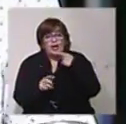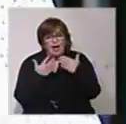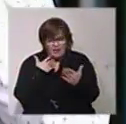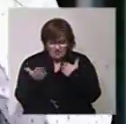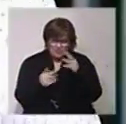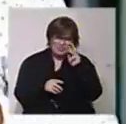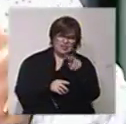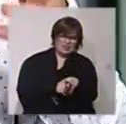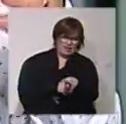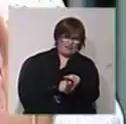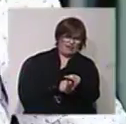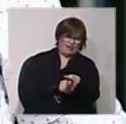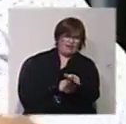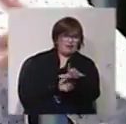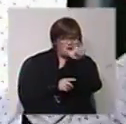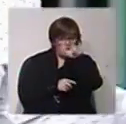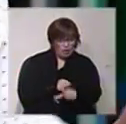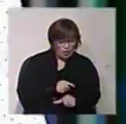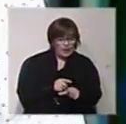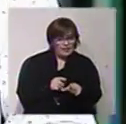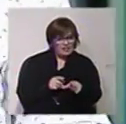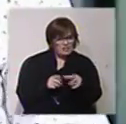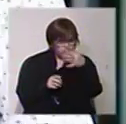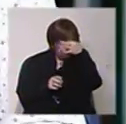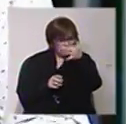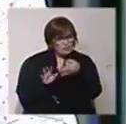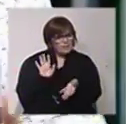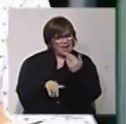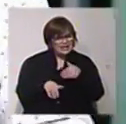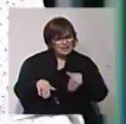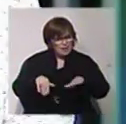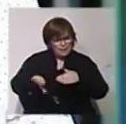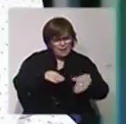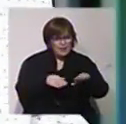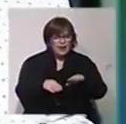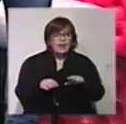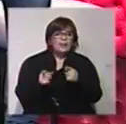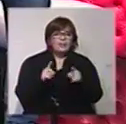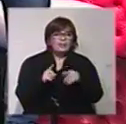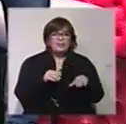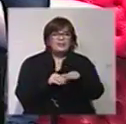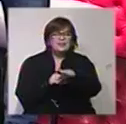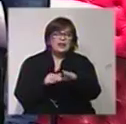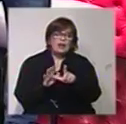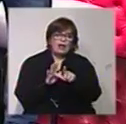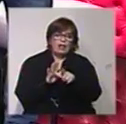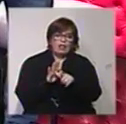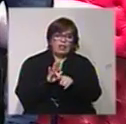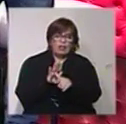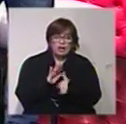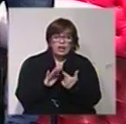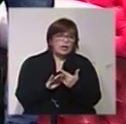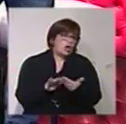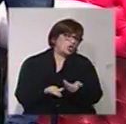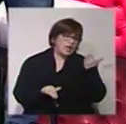partido decía, el tipo es el más técnico, el que te la pasa al pie, pero está pudriendo el ataque porque es como muy lento. Y de repente lo sacaron, pusieron